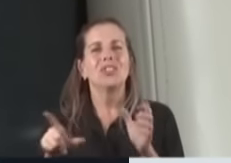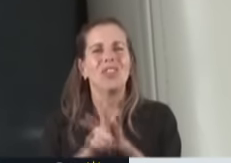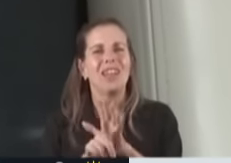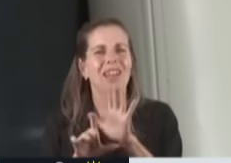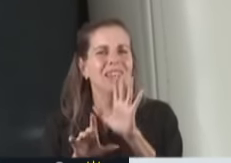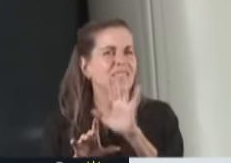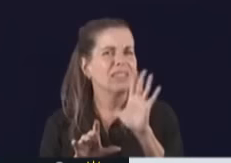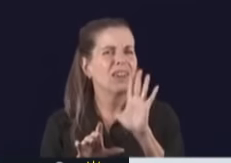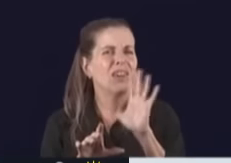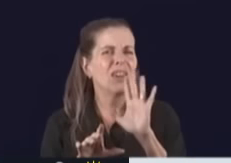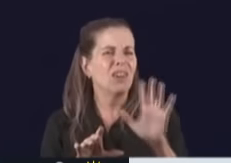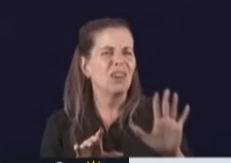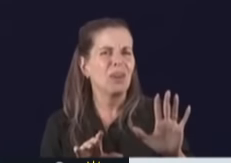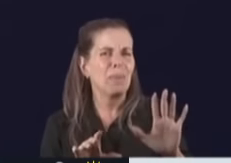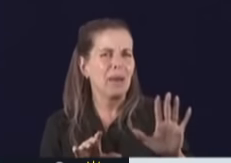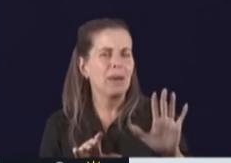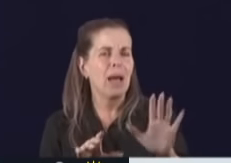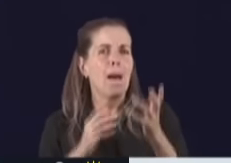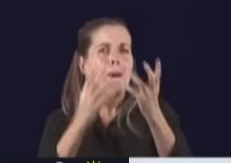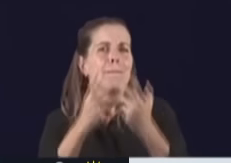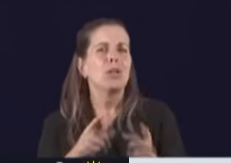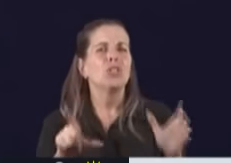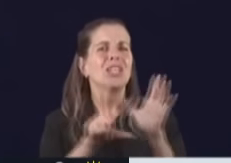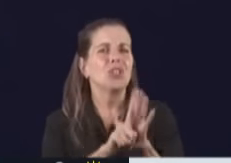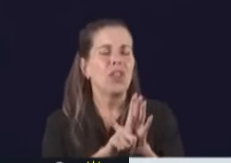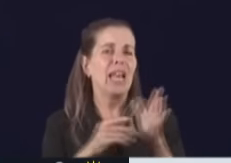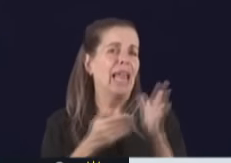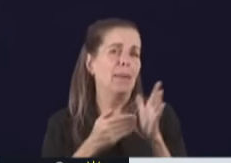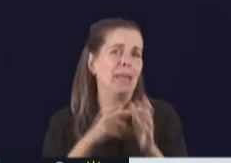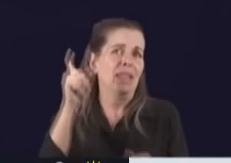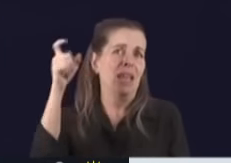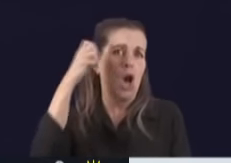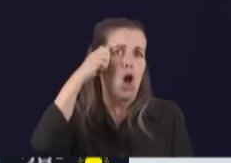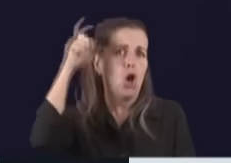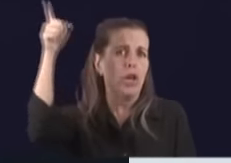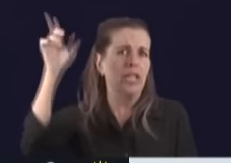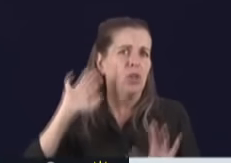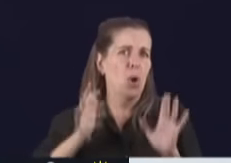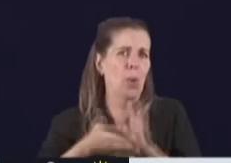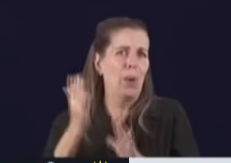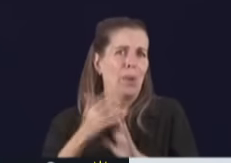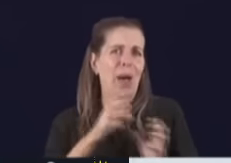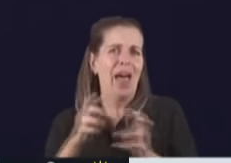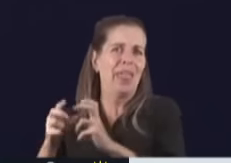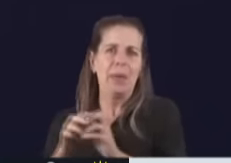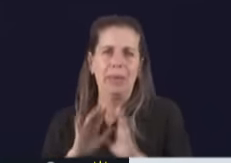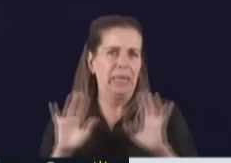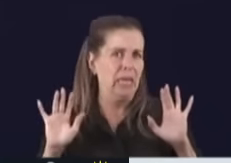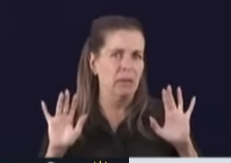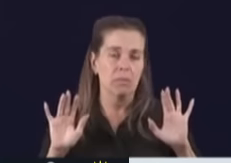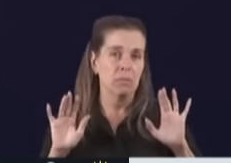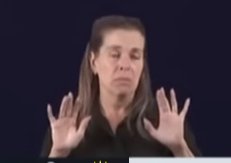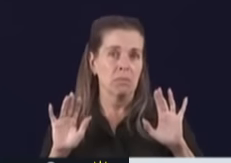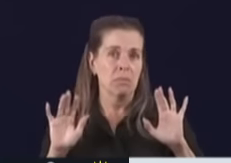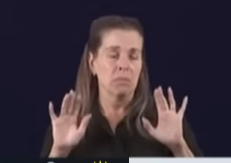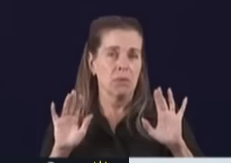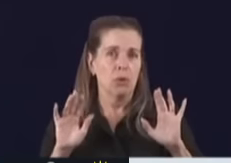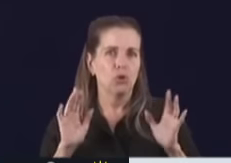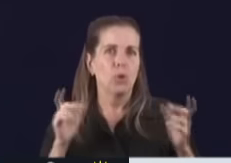comisión directiva. El proyecto lo discutirá el Congreso. El proyecto de ley está terminado, por supuesto que va a ir a debate